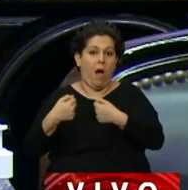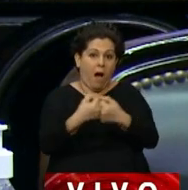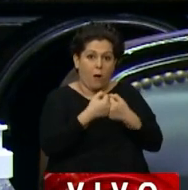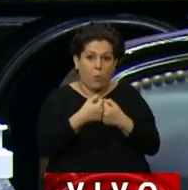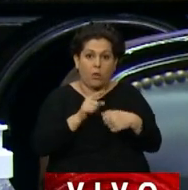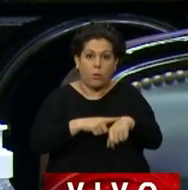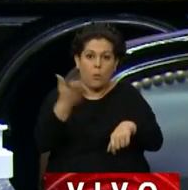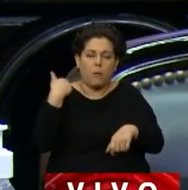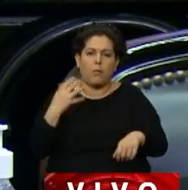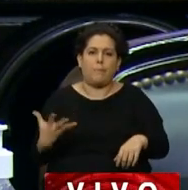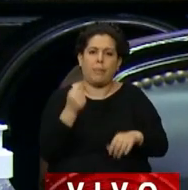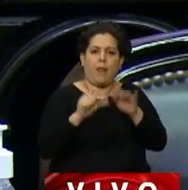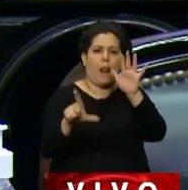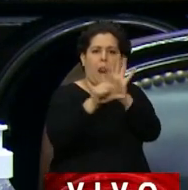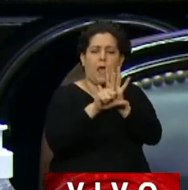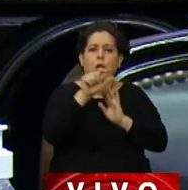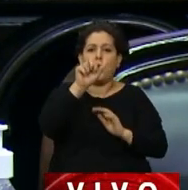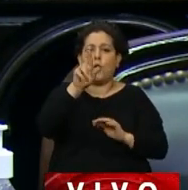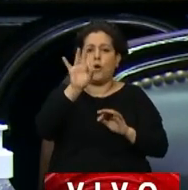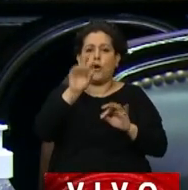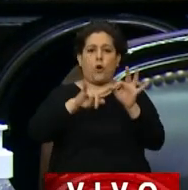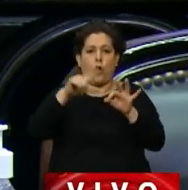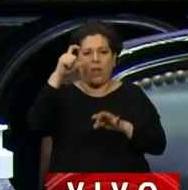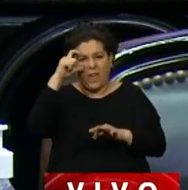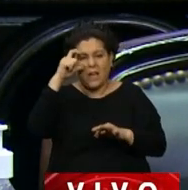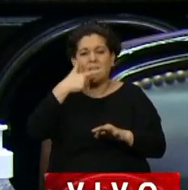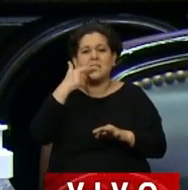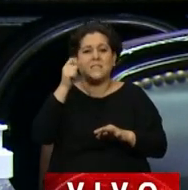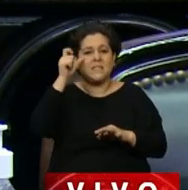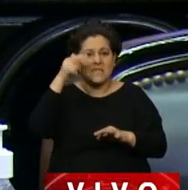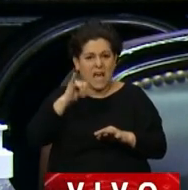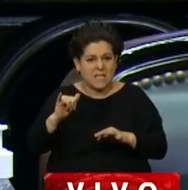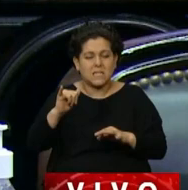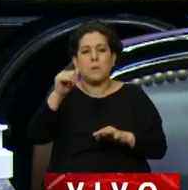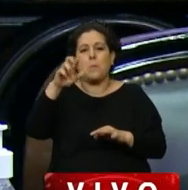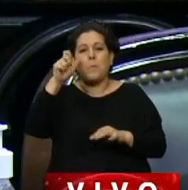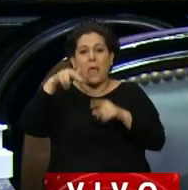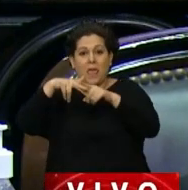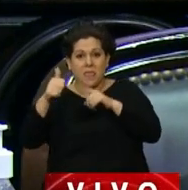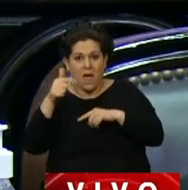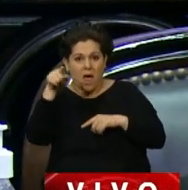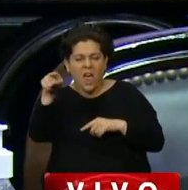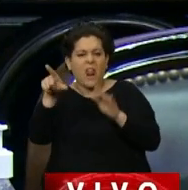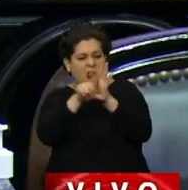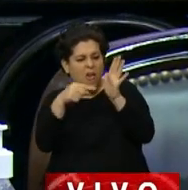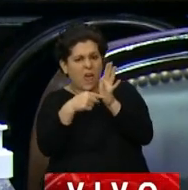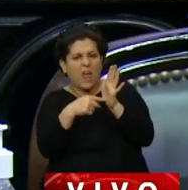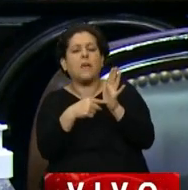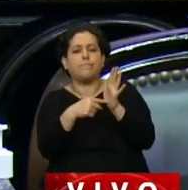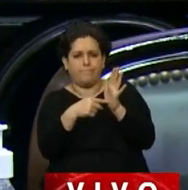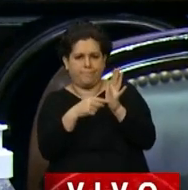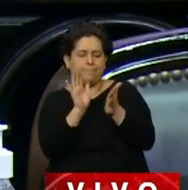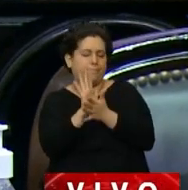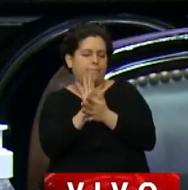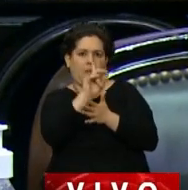se logró la ley Roque Sáenz Peña. Gracias a esa ley, Roque Sáenz Peña dio un hijo predilecto para